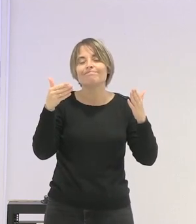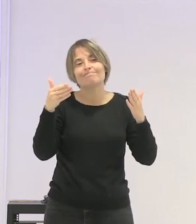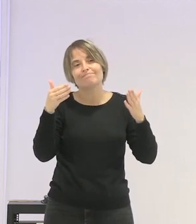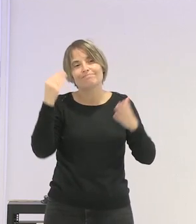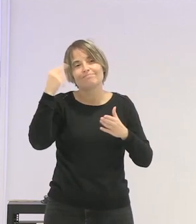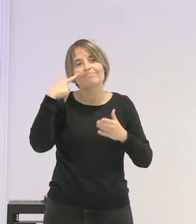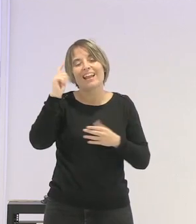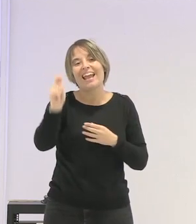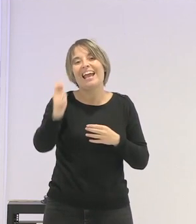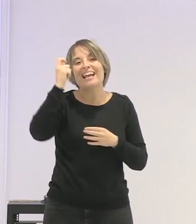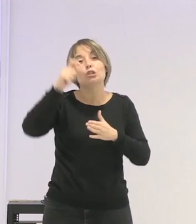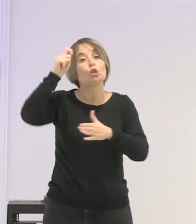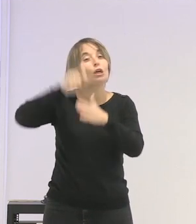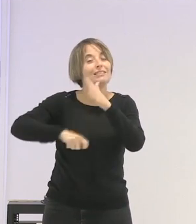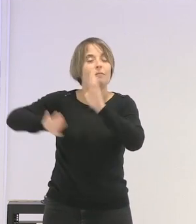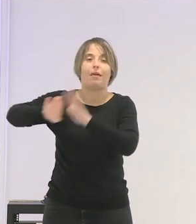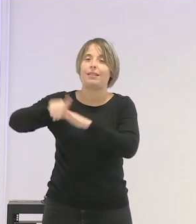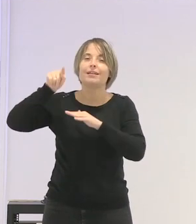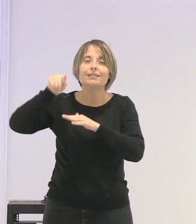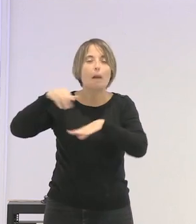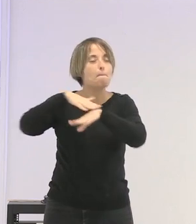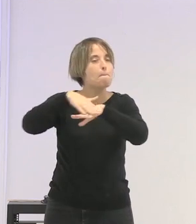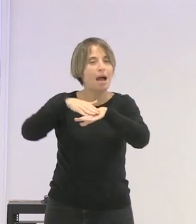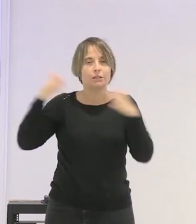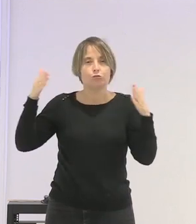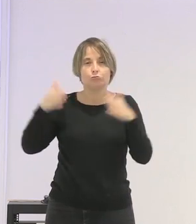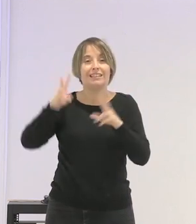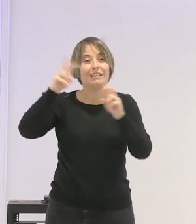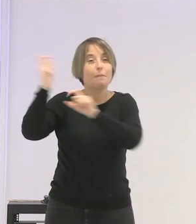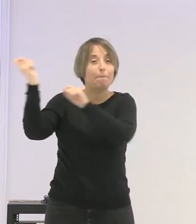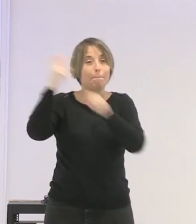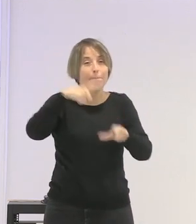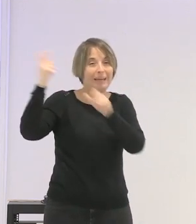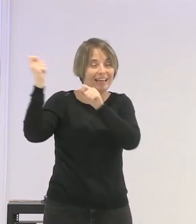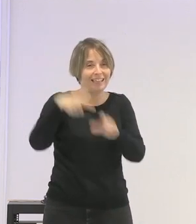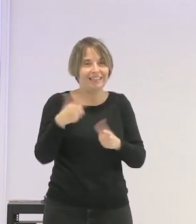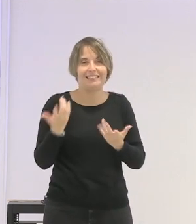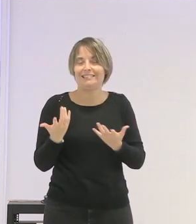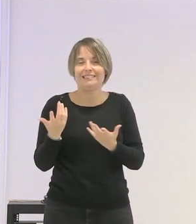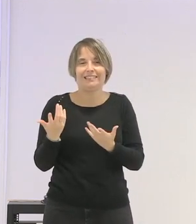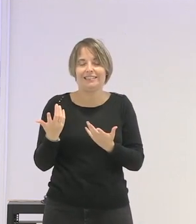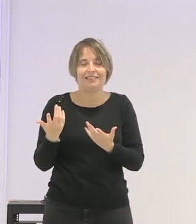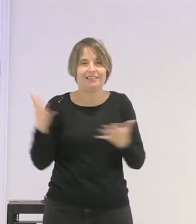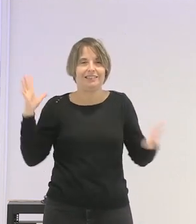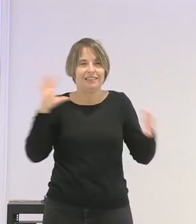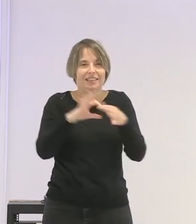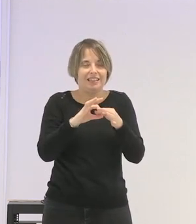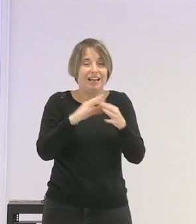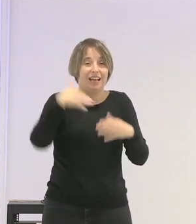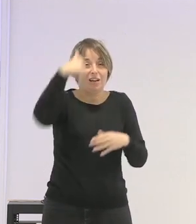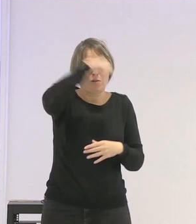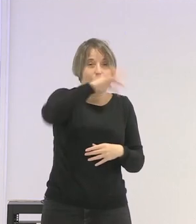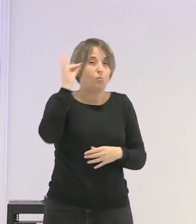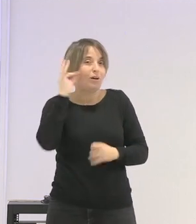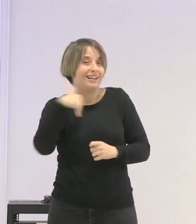del éxito de las extremas derechas. Yo creo que es el punto, incluso la cuestión de los migrantes, que está totalmente entrecruzada con cuestiones de género, es lo que